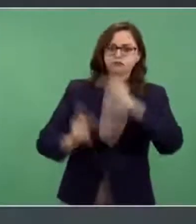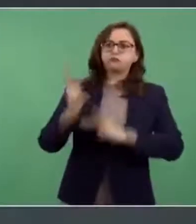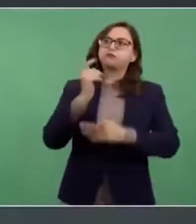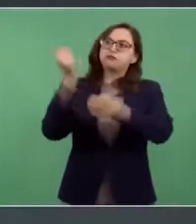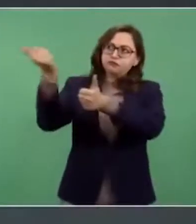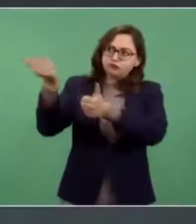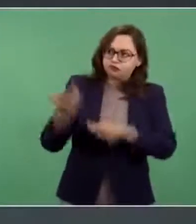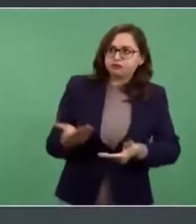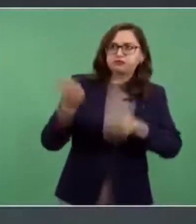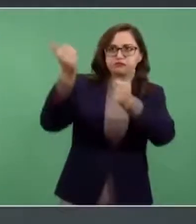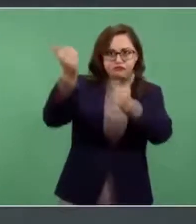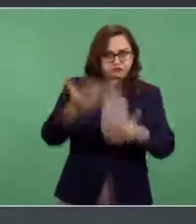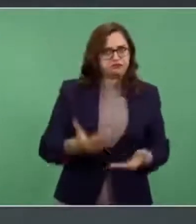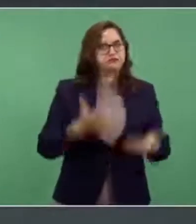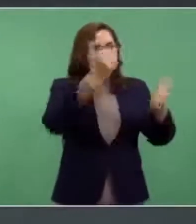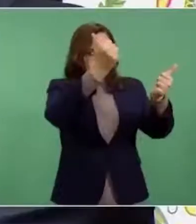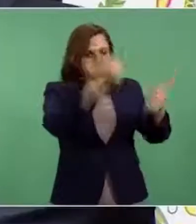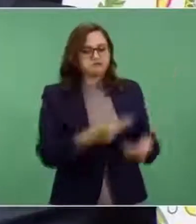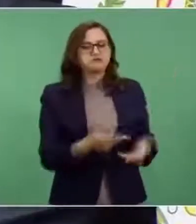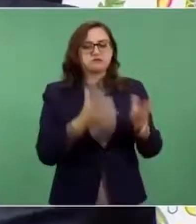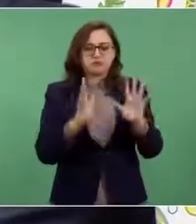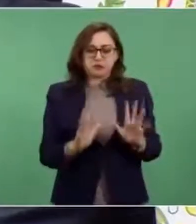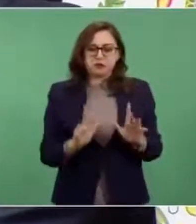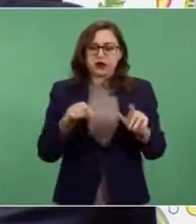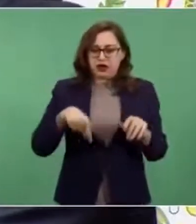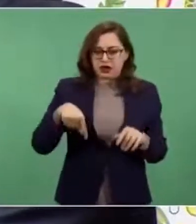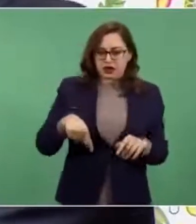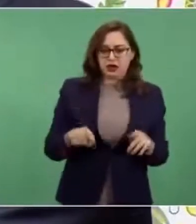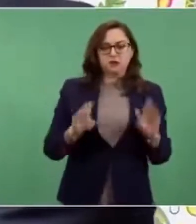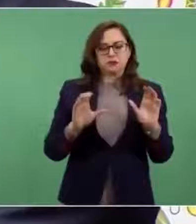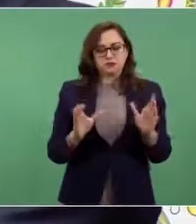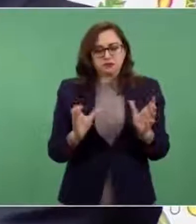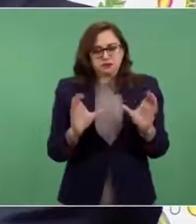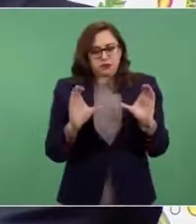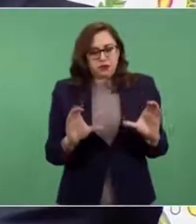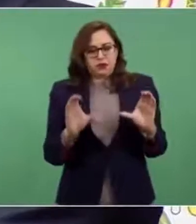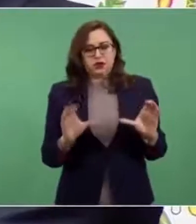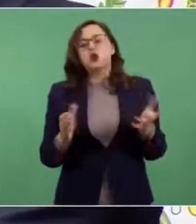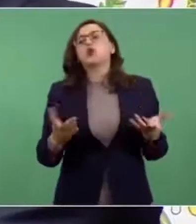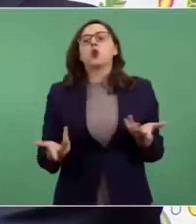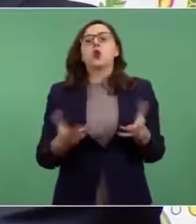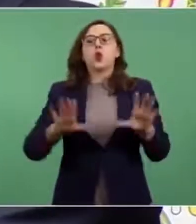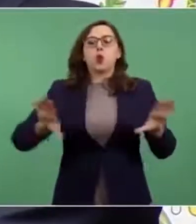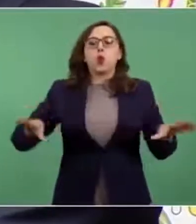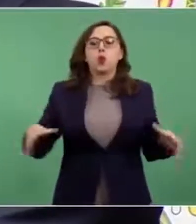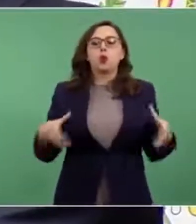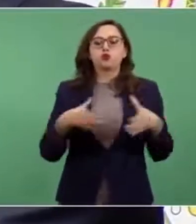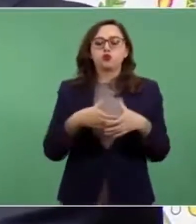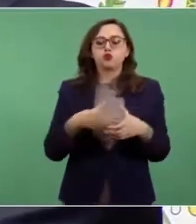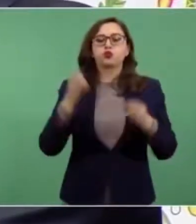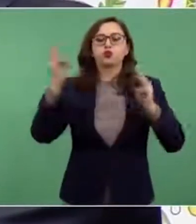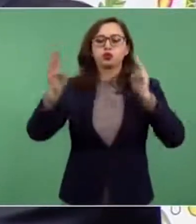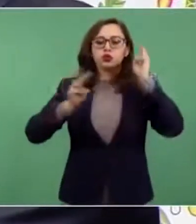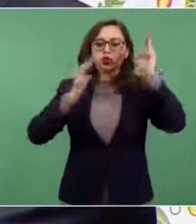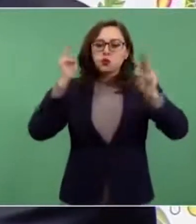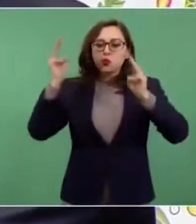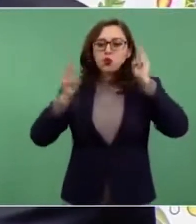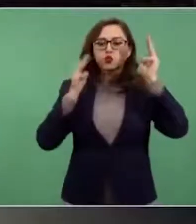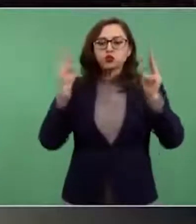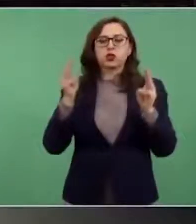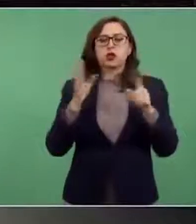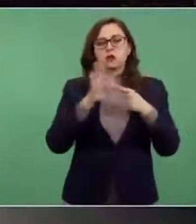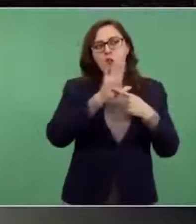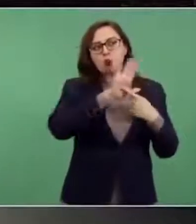prestaron y que están en custodia en comunidades y en los museos de